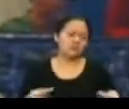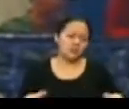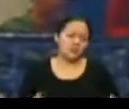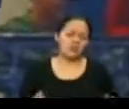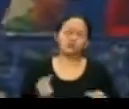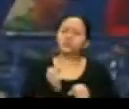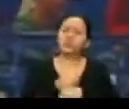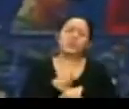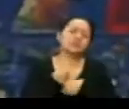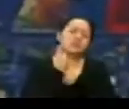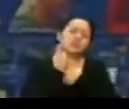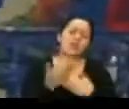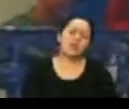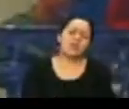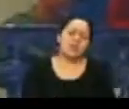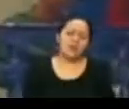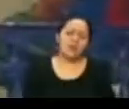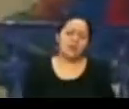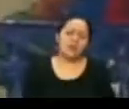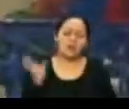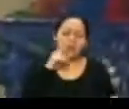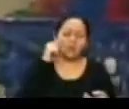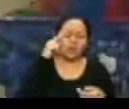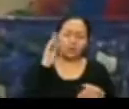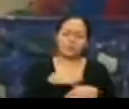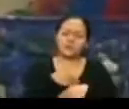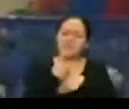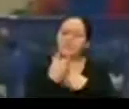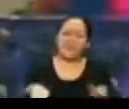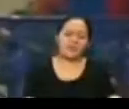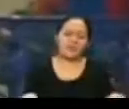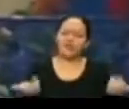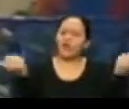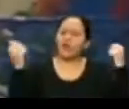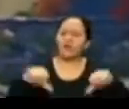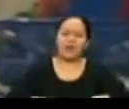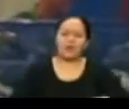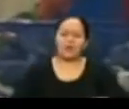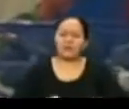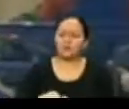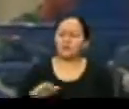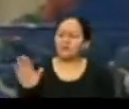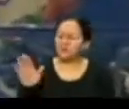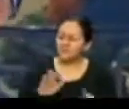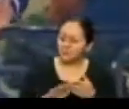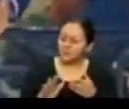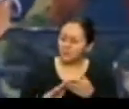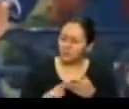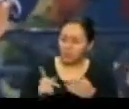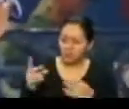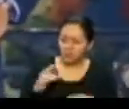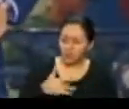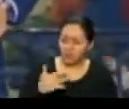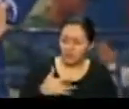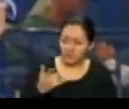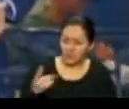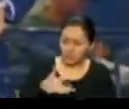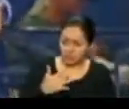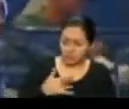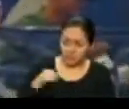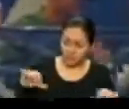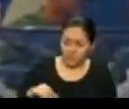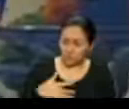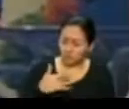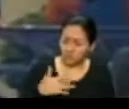hecho absolutamente nada. Favor que nos hacen, lo hemos hecho tan bien que ni los sufridores lo han sentido.